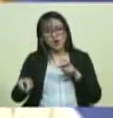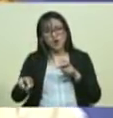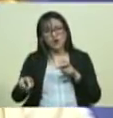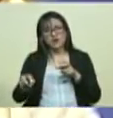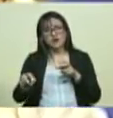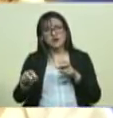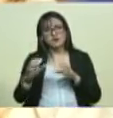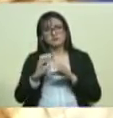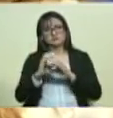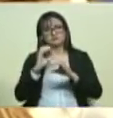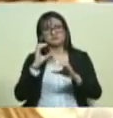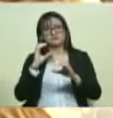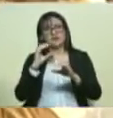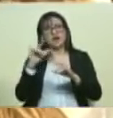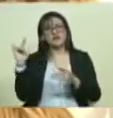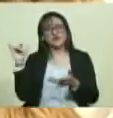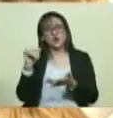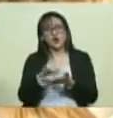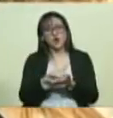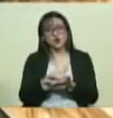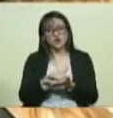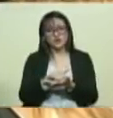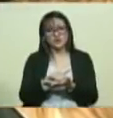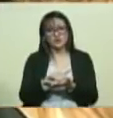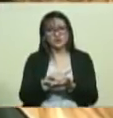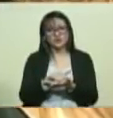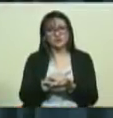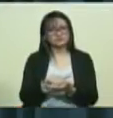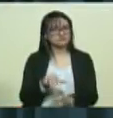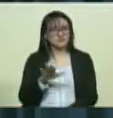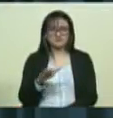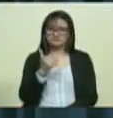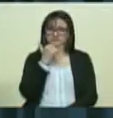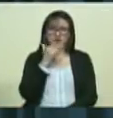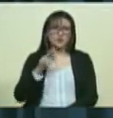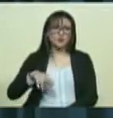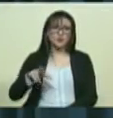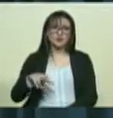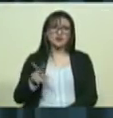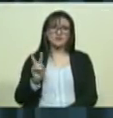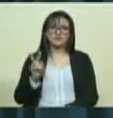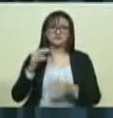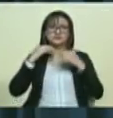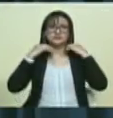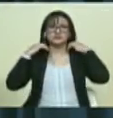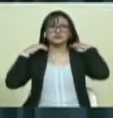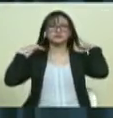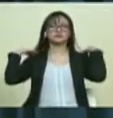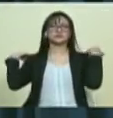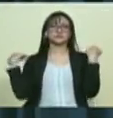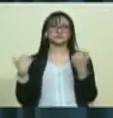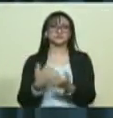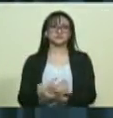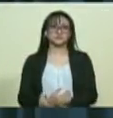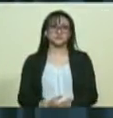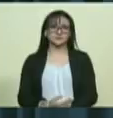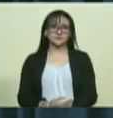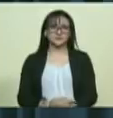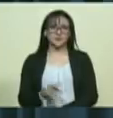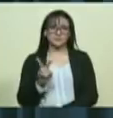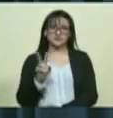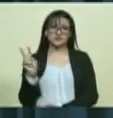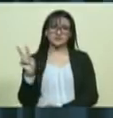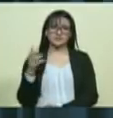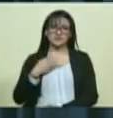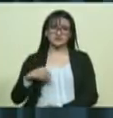tercia eso nunca va a ocurrir eso nunca va a ocurrir en venezuela el presidente de venezuela